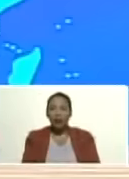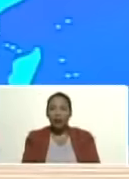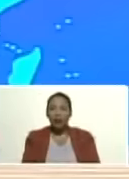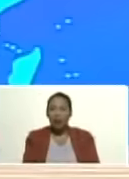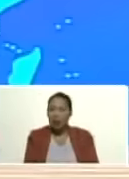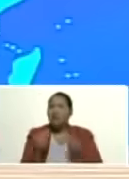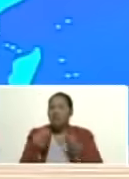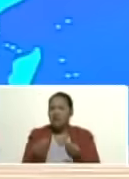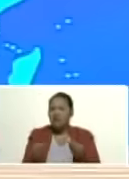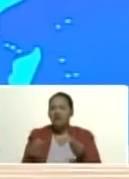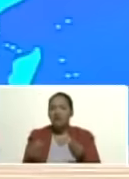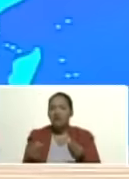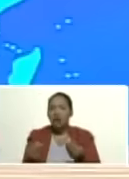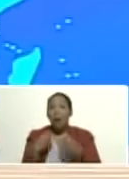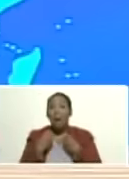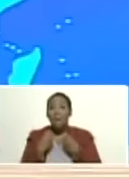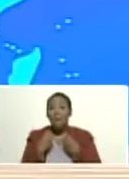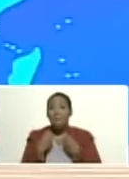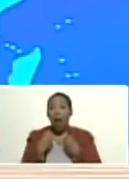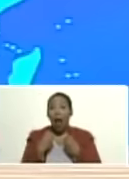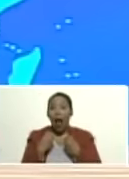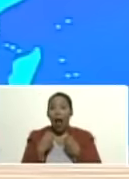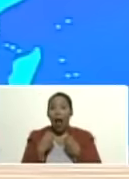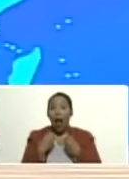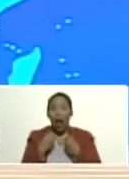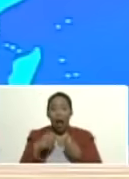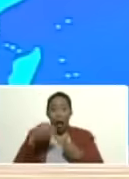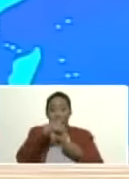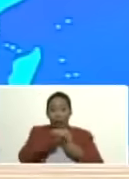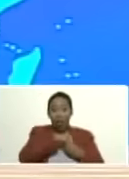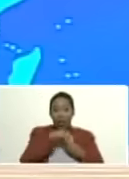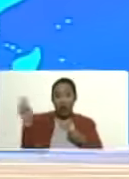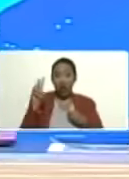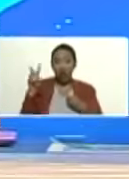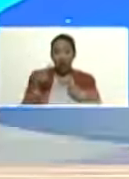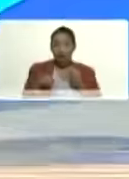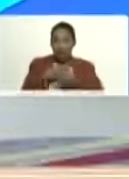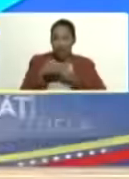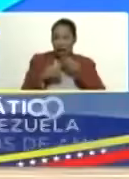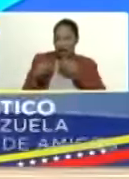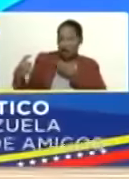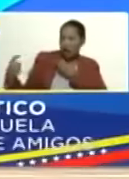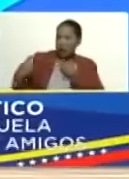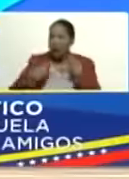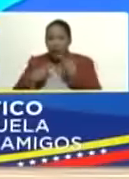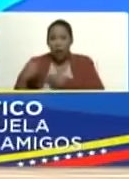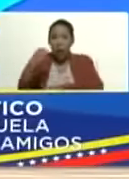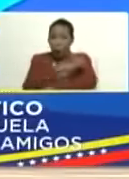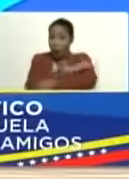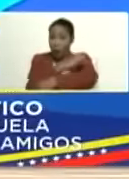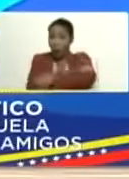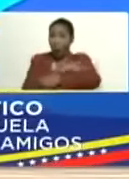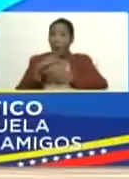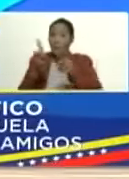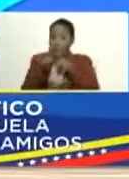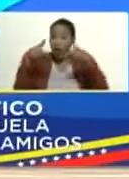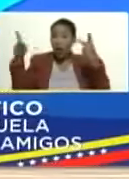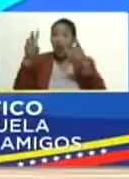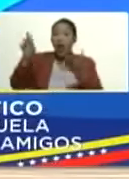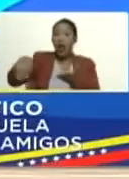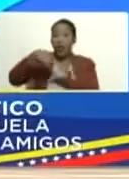¿Para qué? Para perturbar el clima electoral interno de Venezuela. Y empezó la derecha, los periódicos El